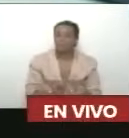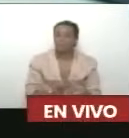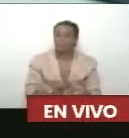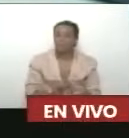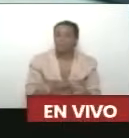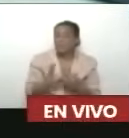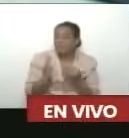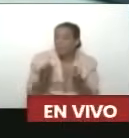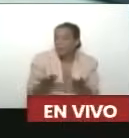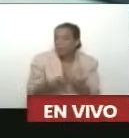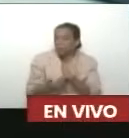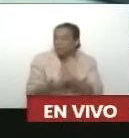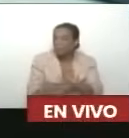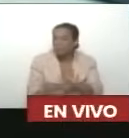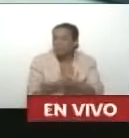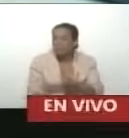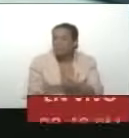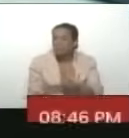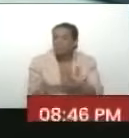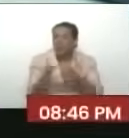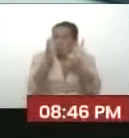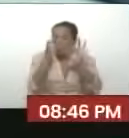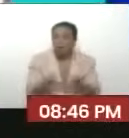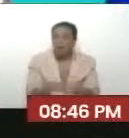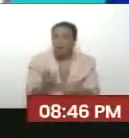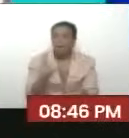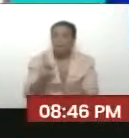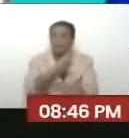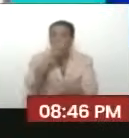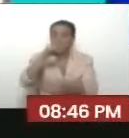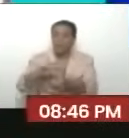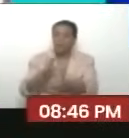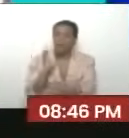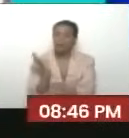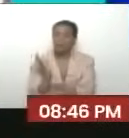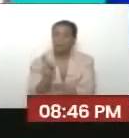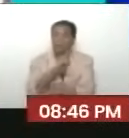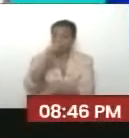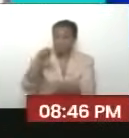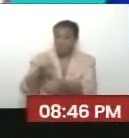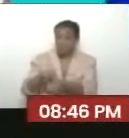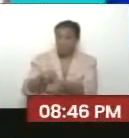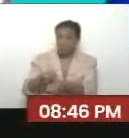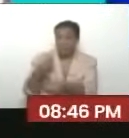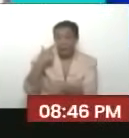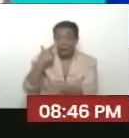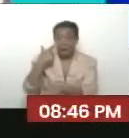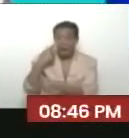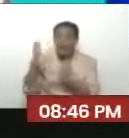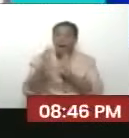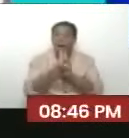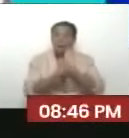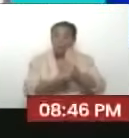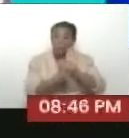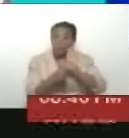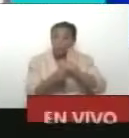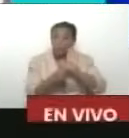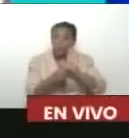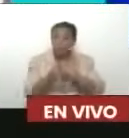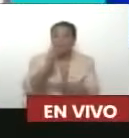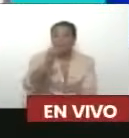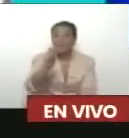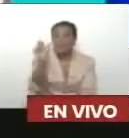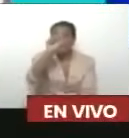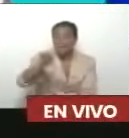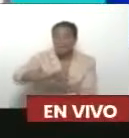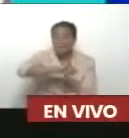que al final, por dictamen de la Asamblea Nacional, con el visto constitucional de la sala del